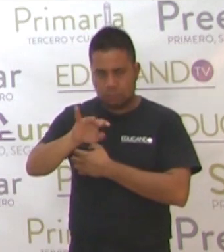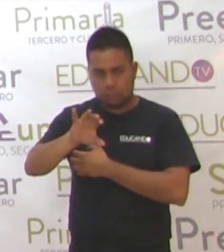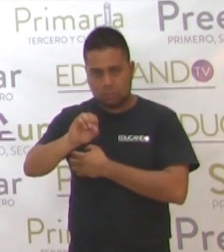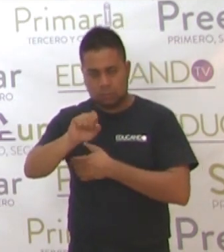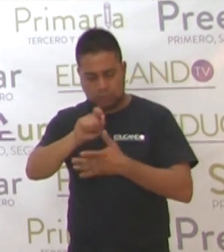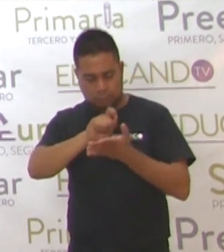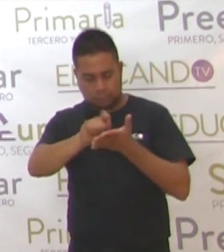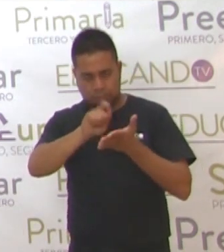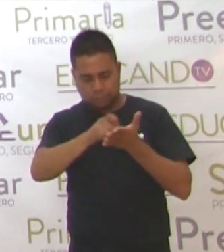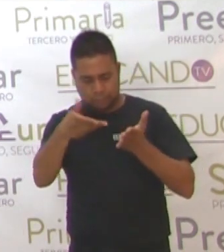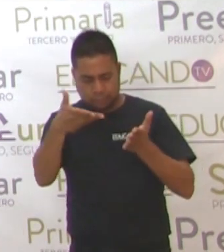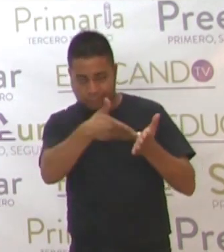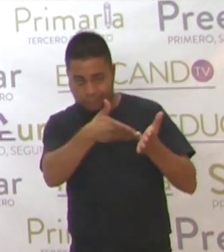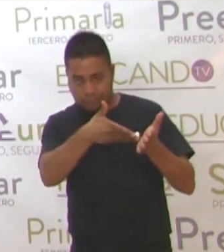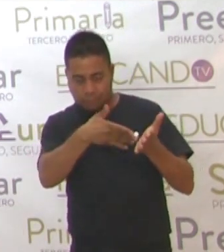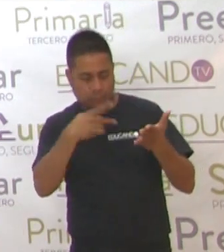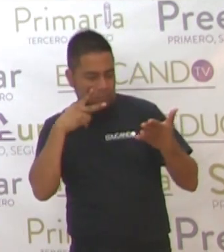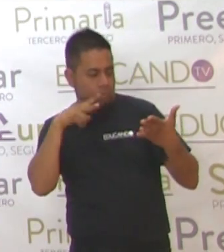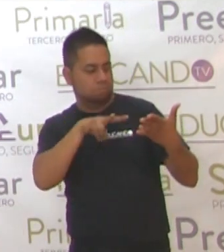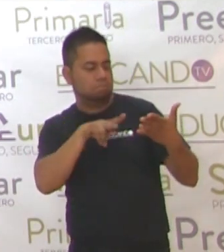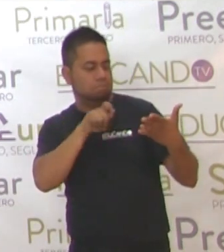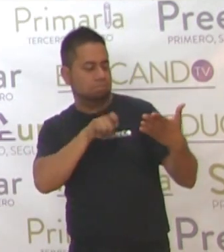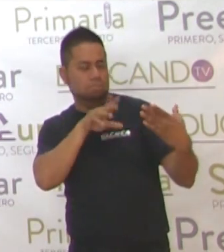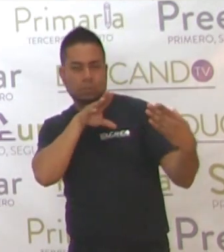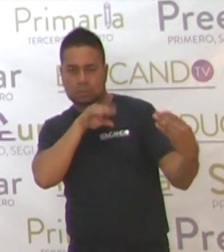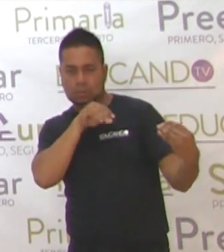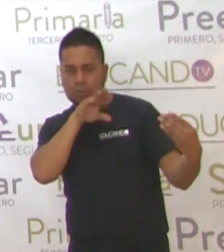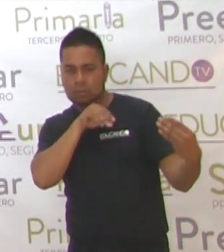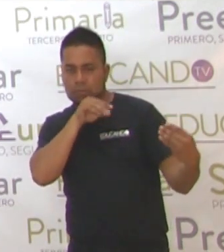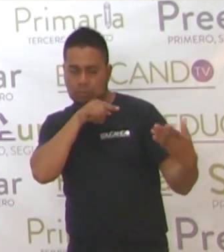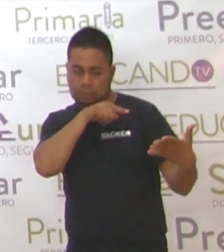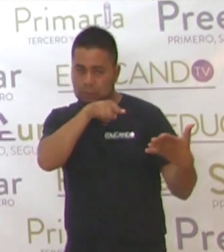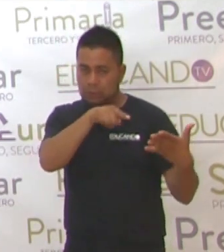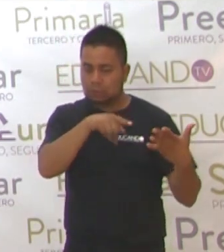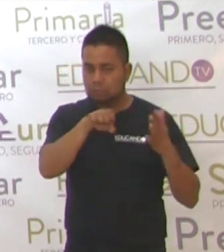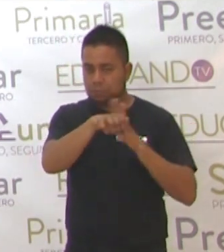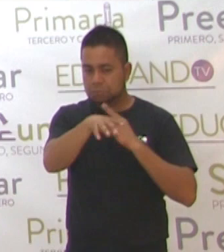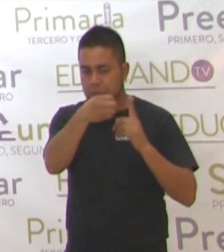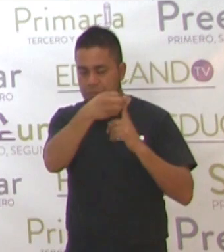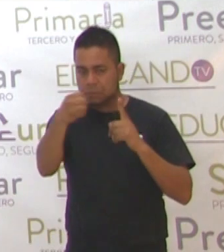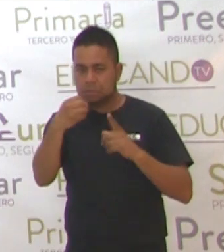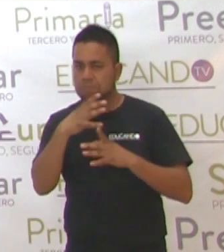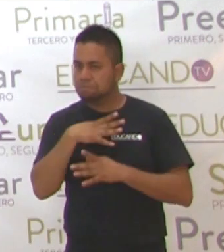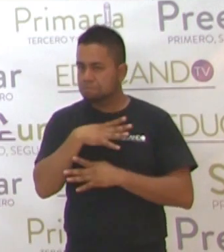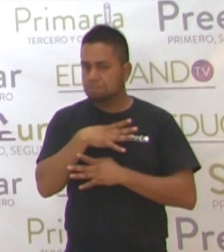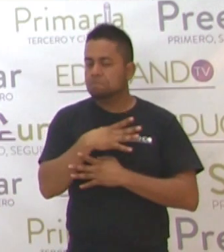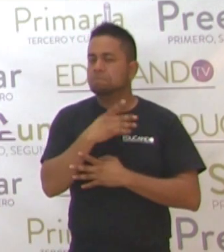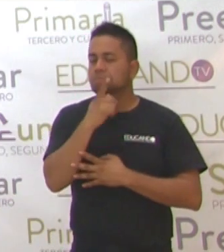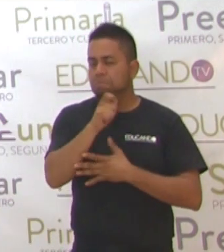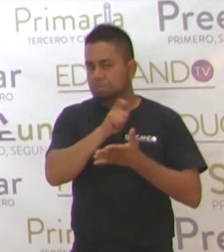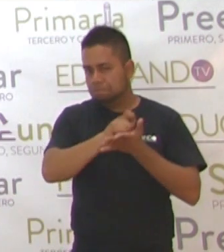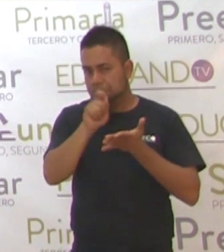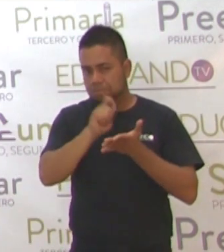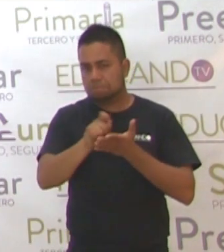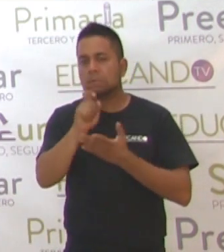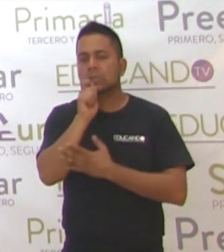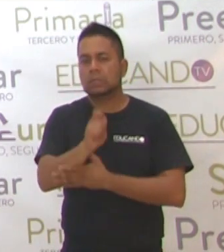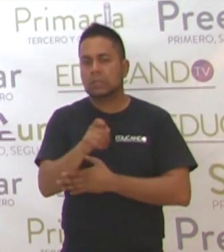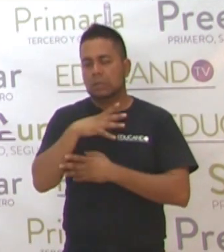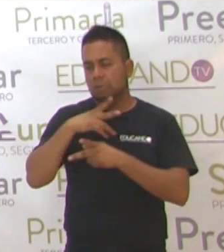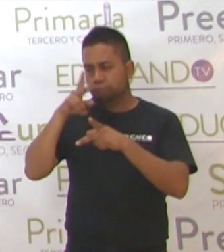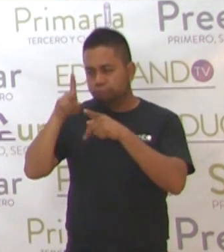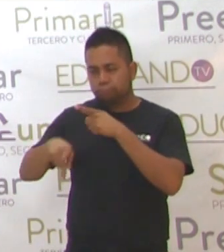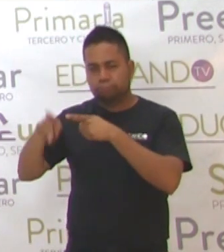en cuenta de que es una conversación y que las oraciones son simple y sencillamente pequeños fragmentos